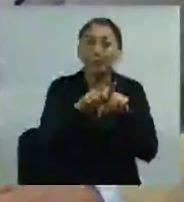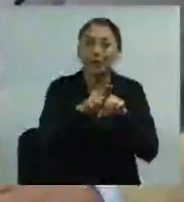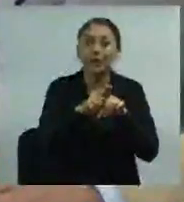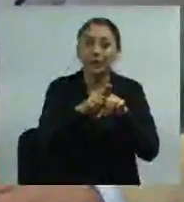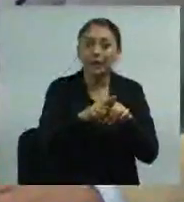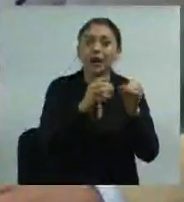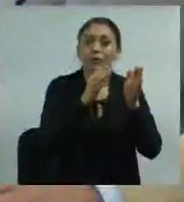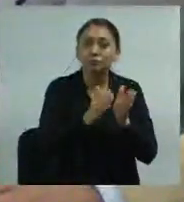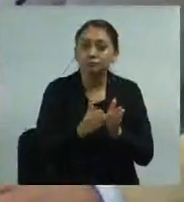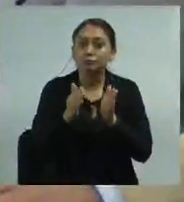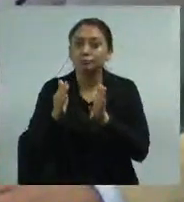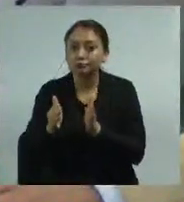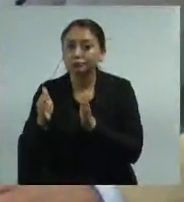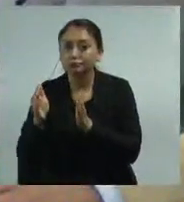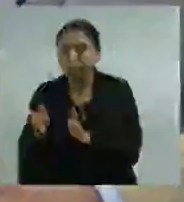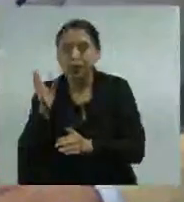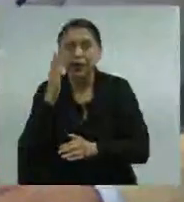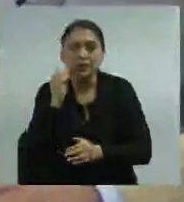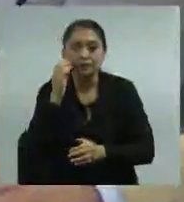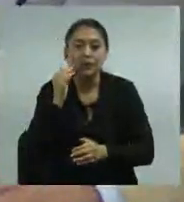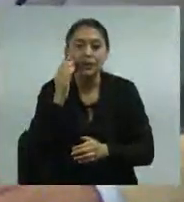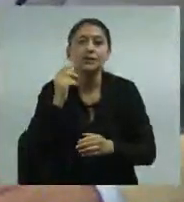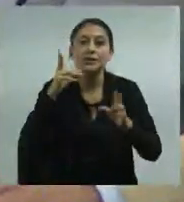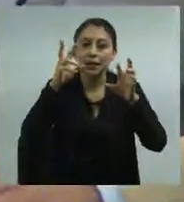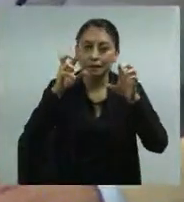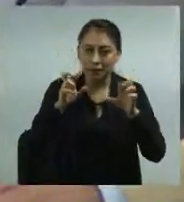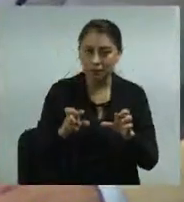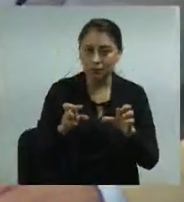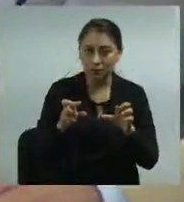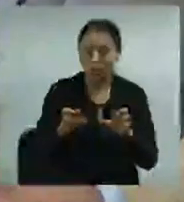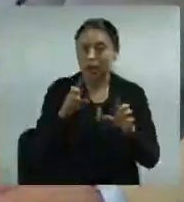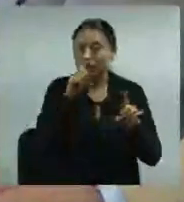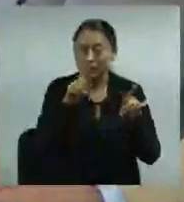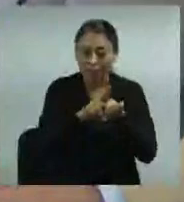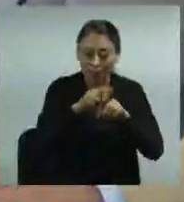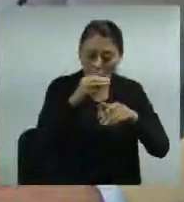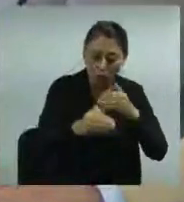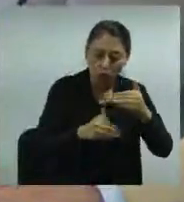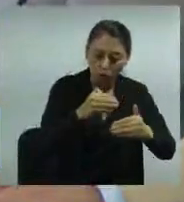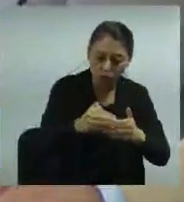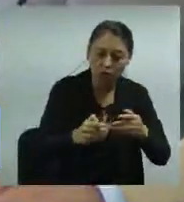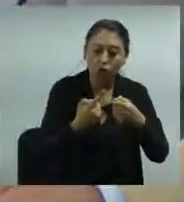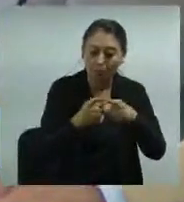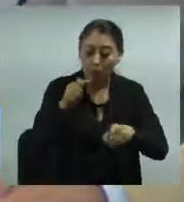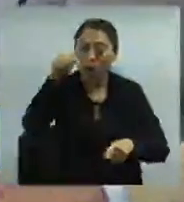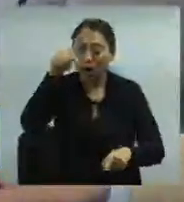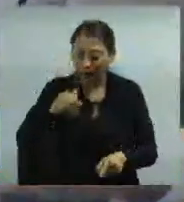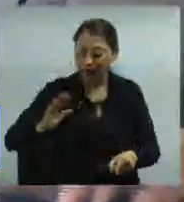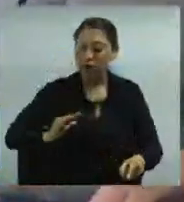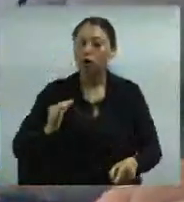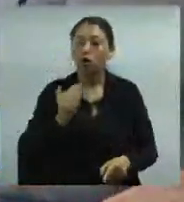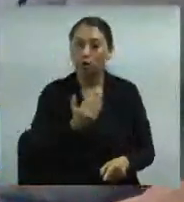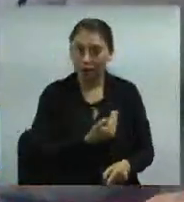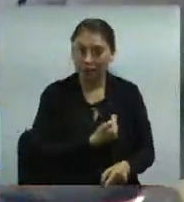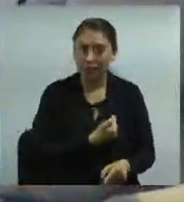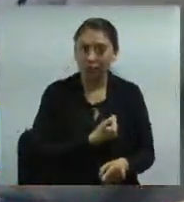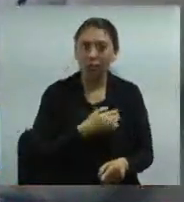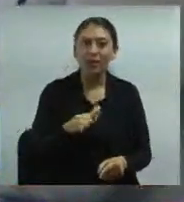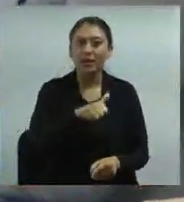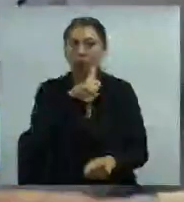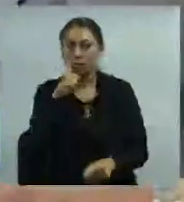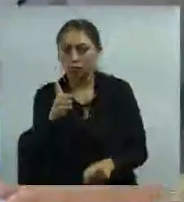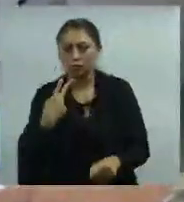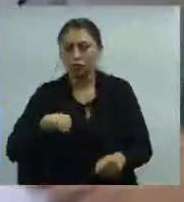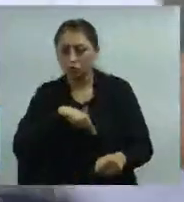de la coyuntura social y las experiencias mismas que se caen en los procesos. Pero en este Congreso y en los anteriores hemos cometido